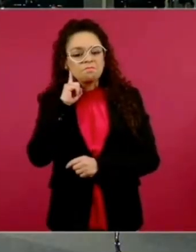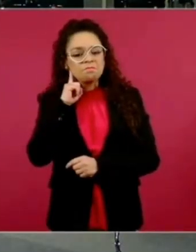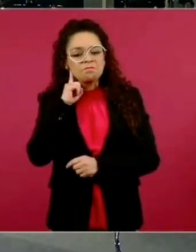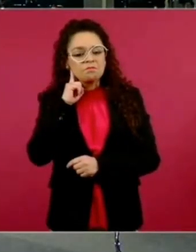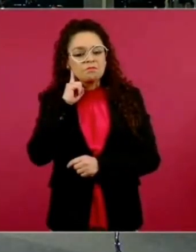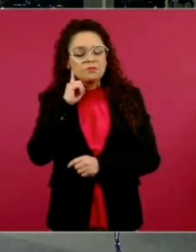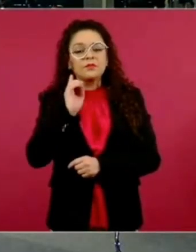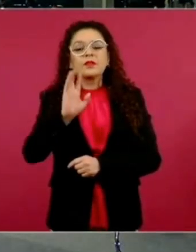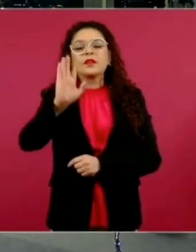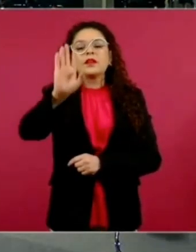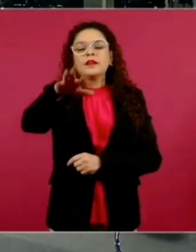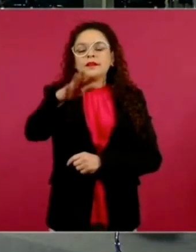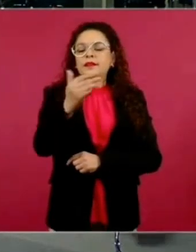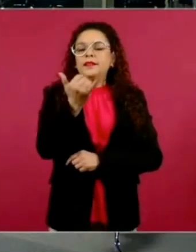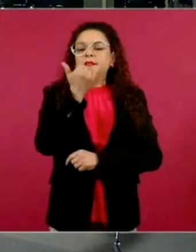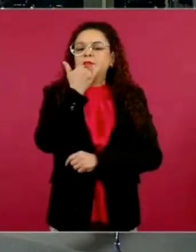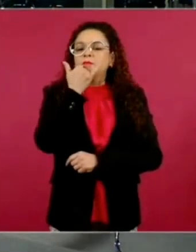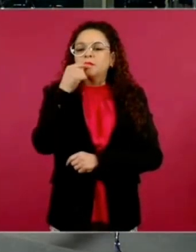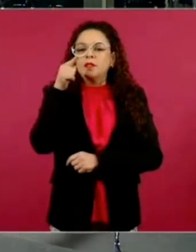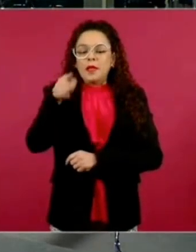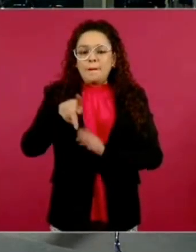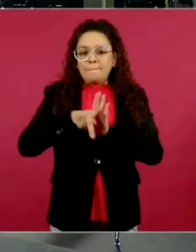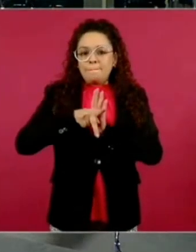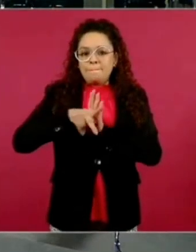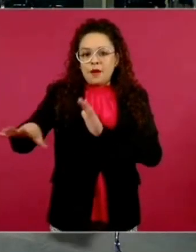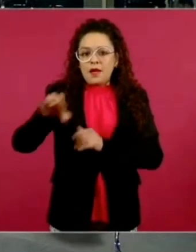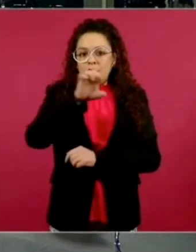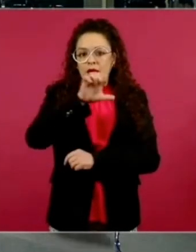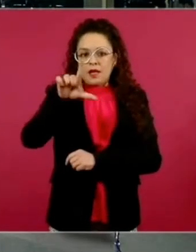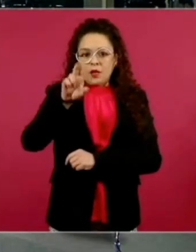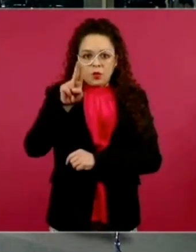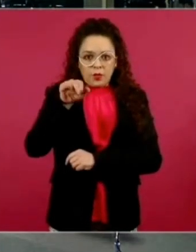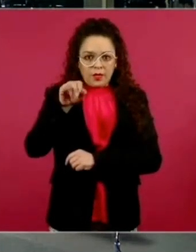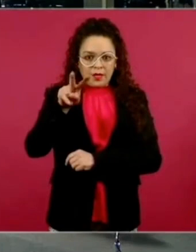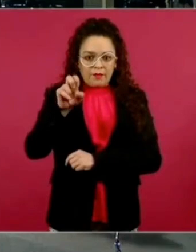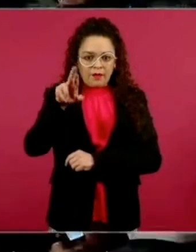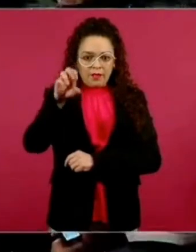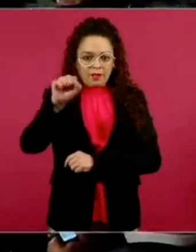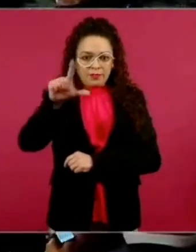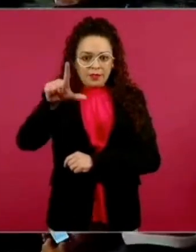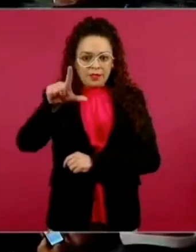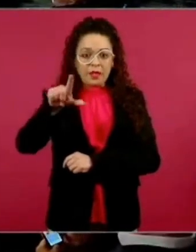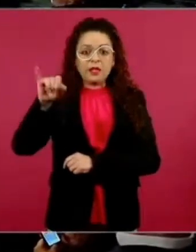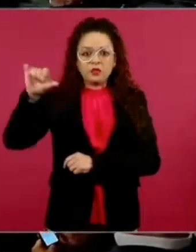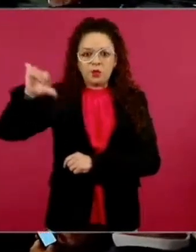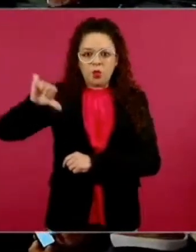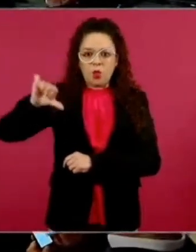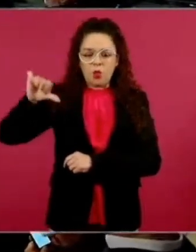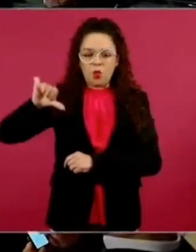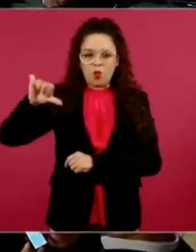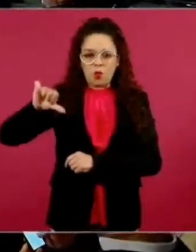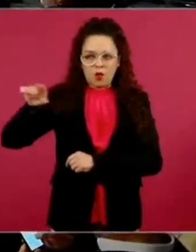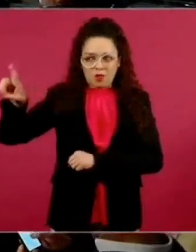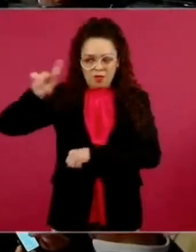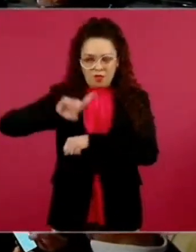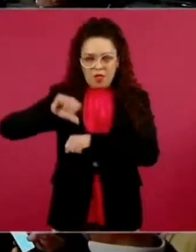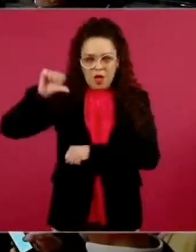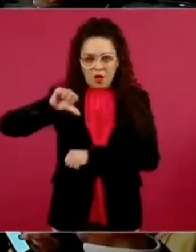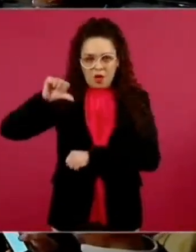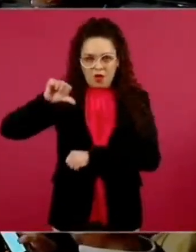es que el Universal, estoy seguro. Este es hoy. Sí, este es de hoy. Sí. Estoy seguro que